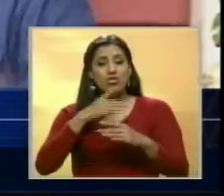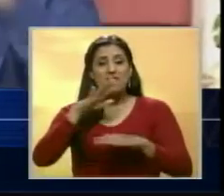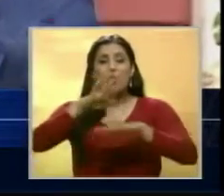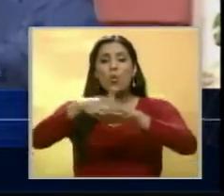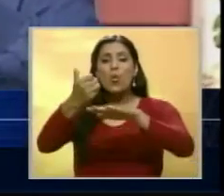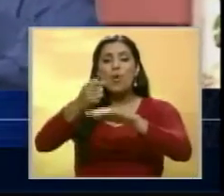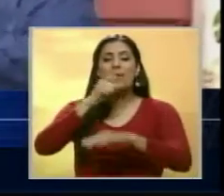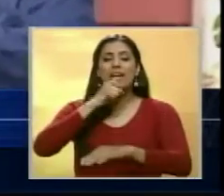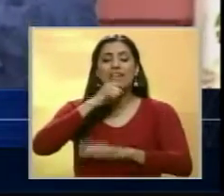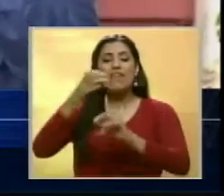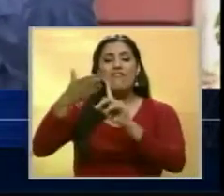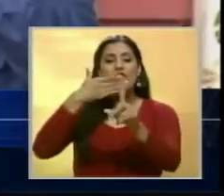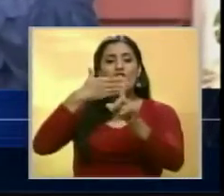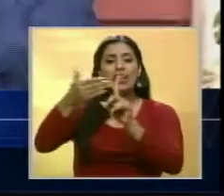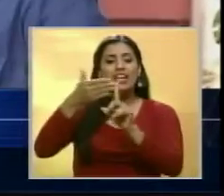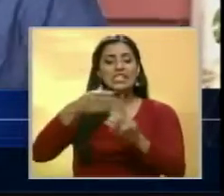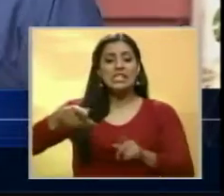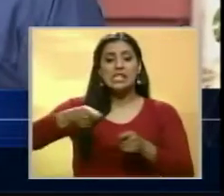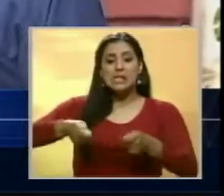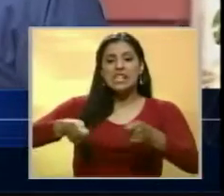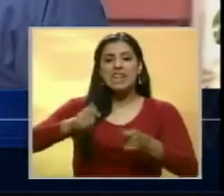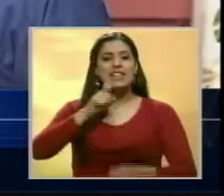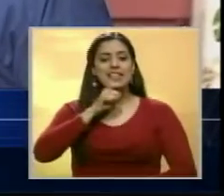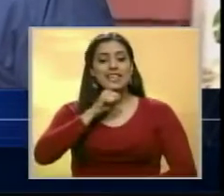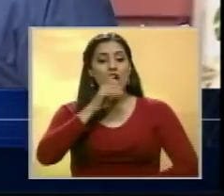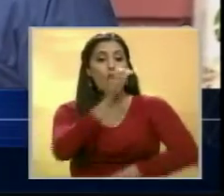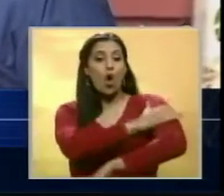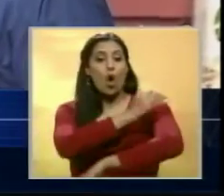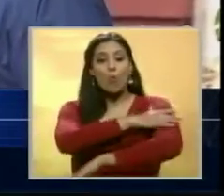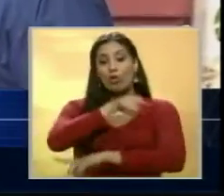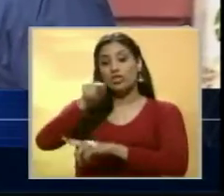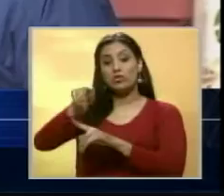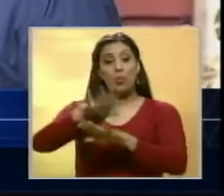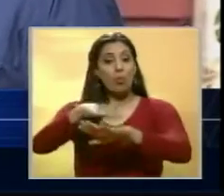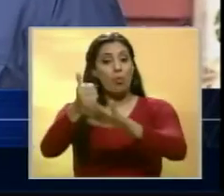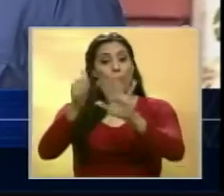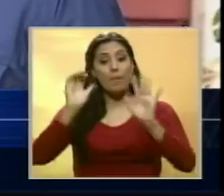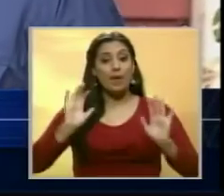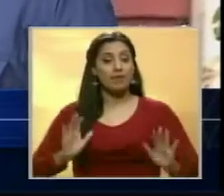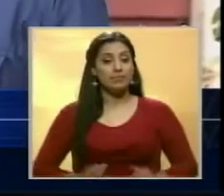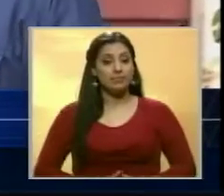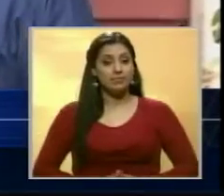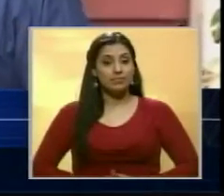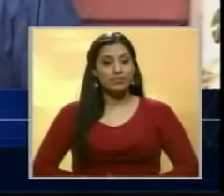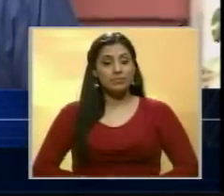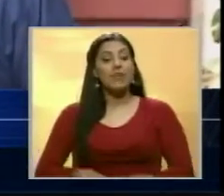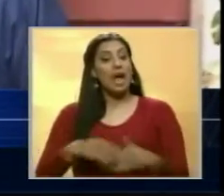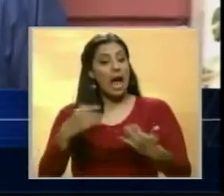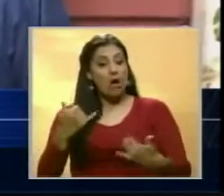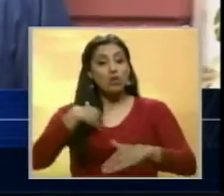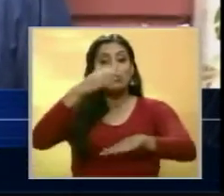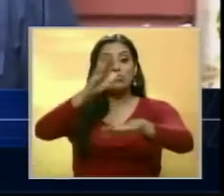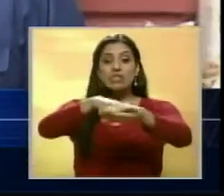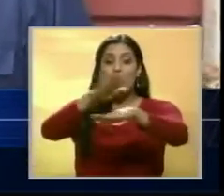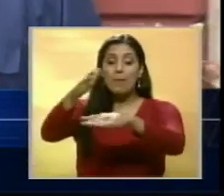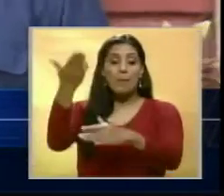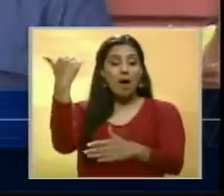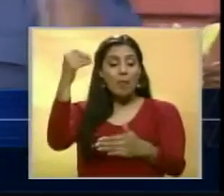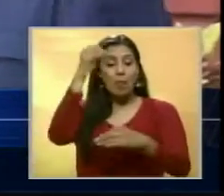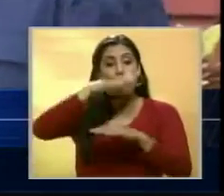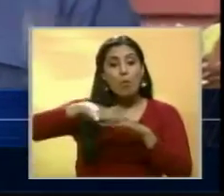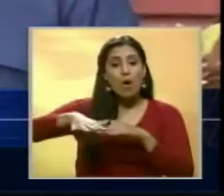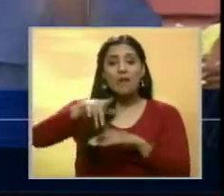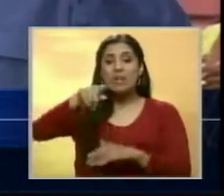producto de la violencia, de la provocación de la derecha. Y llamo al pueblo